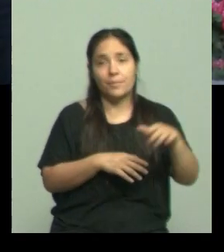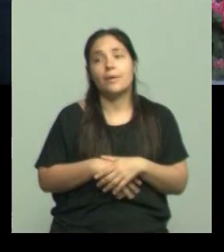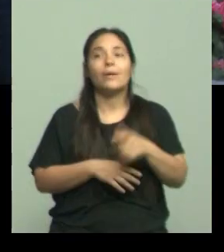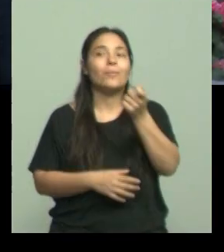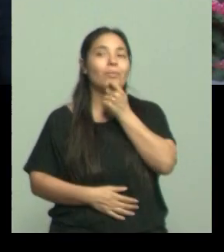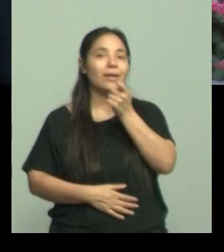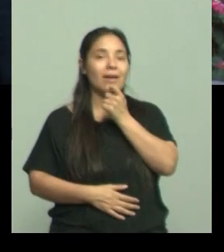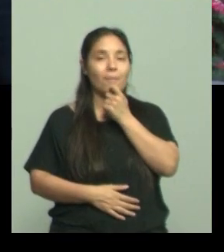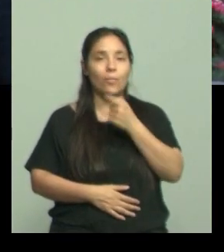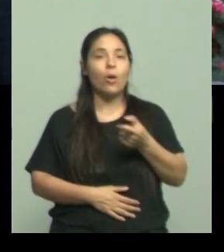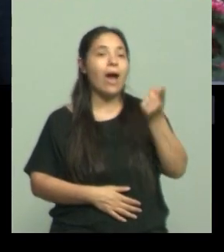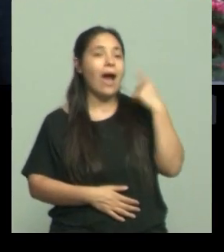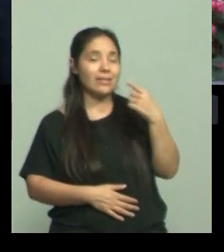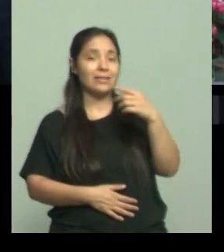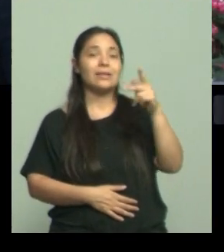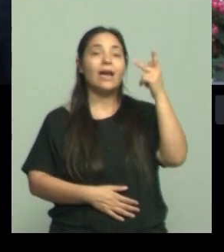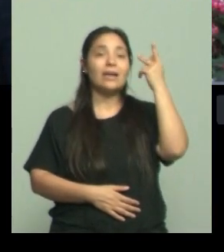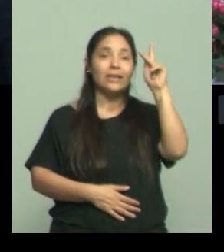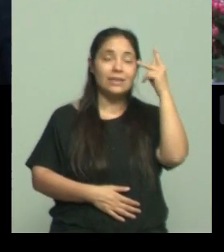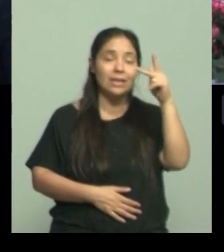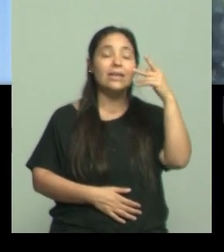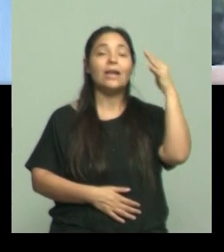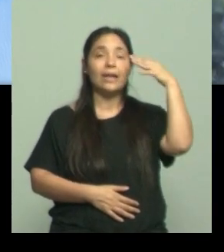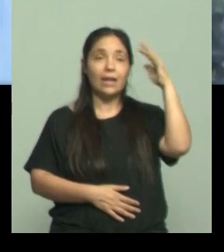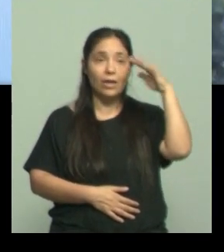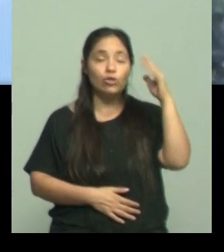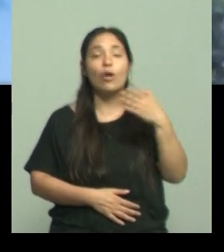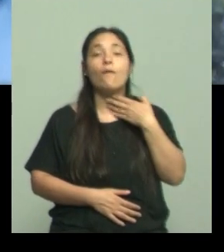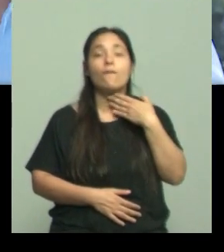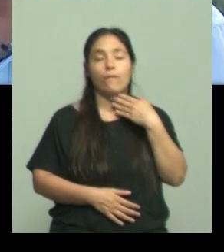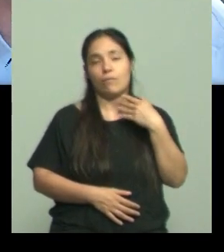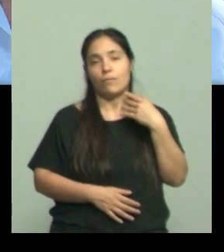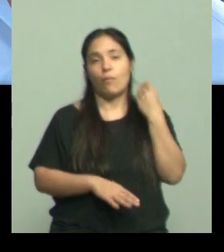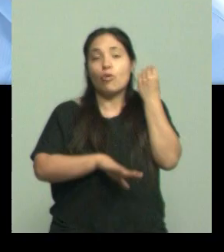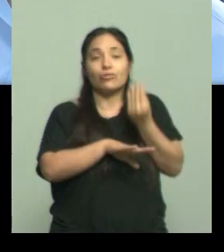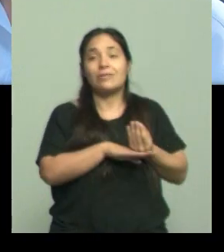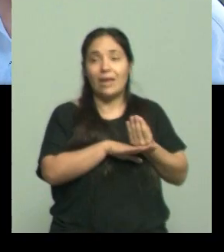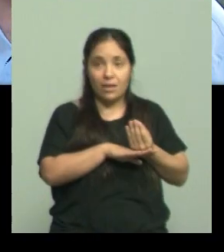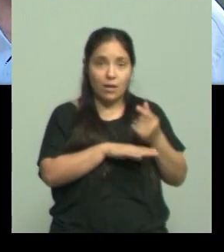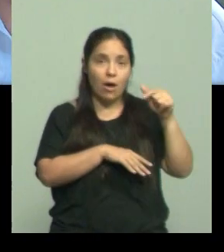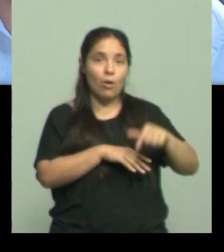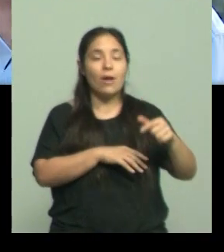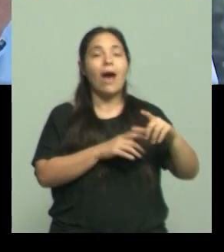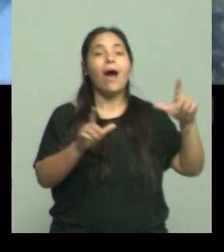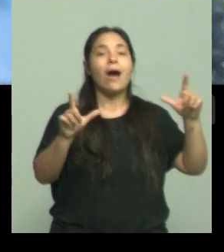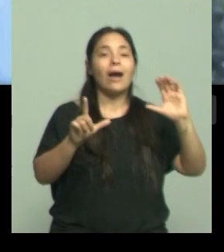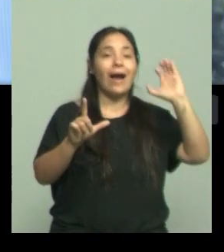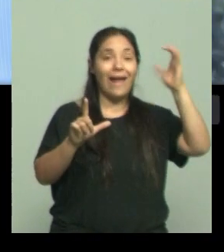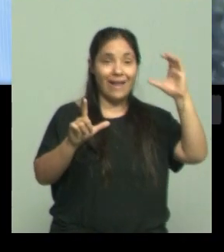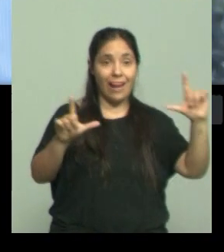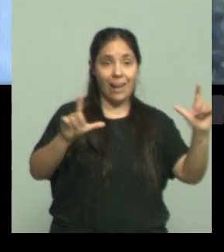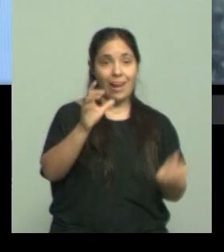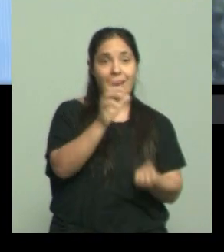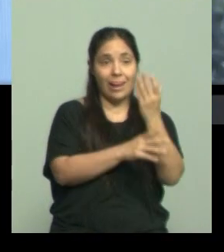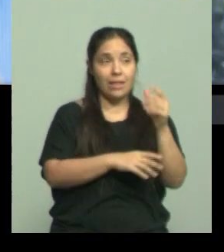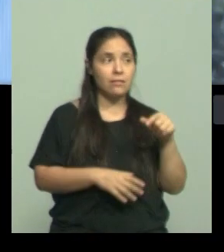al vocero de Cristina y de Néstor, que ahora va a fundar un canal de televisión. Y antes eso era muy, muy limitado,